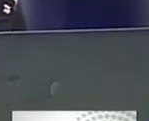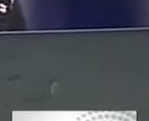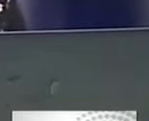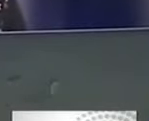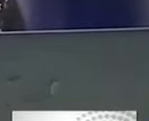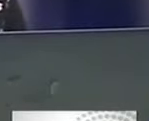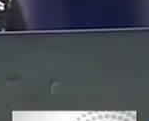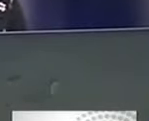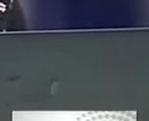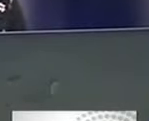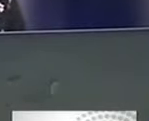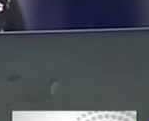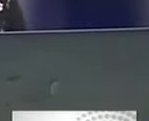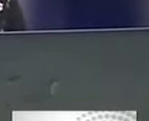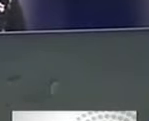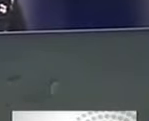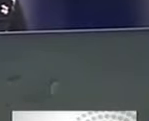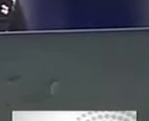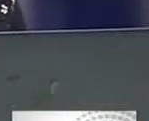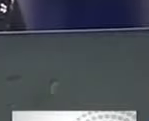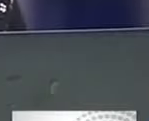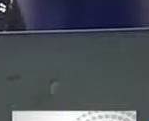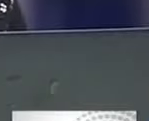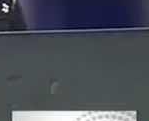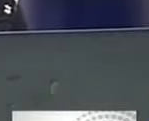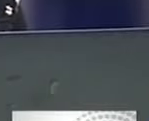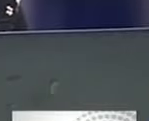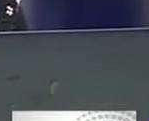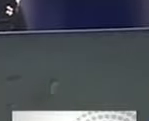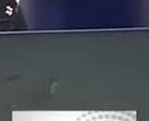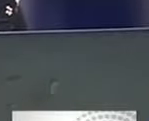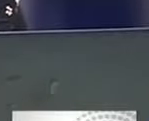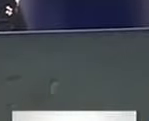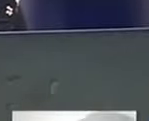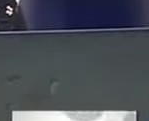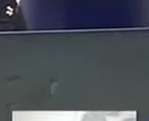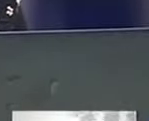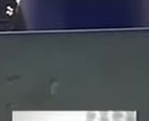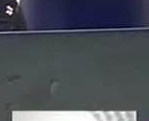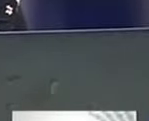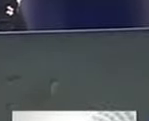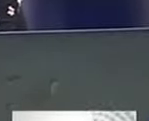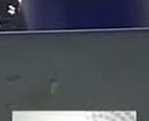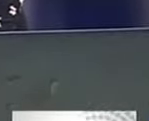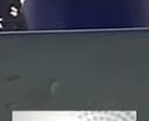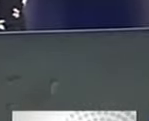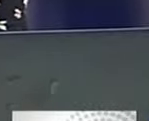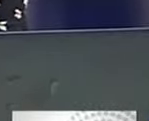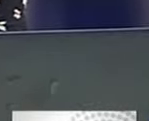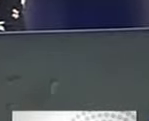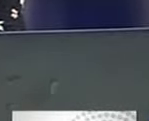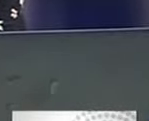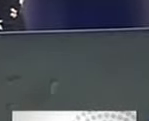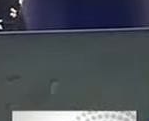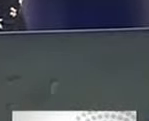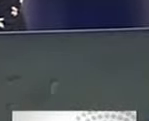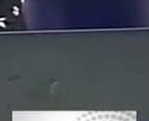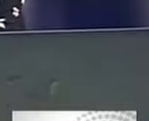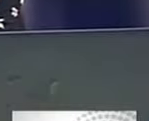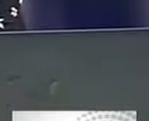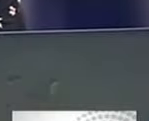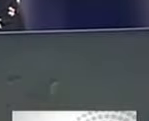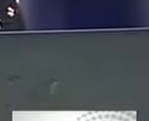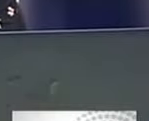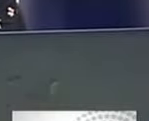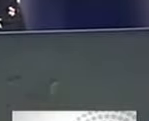del Consejo de Ministros, Mirta Vázquez, quien ha expuesto la política general del gobierno, así como algunas medidas que se van